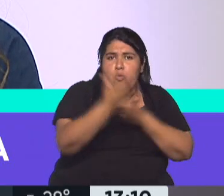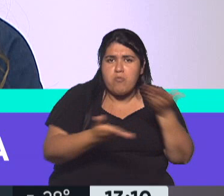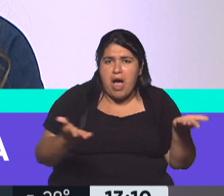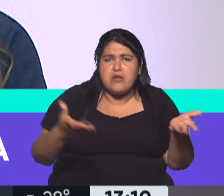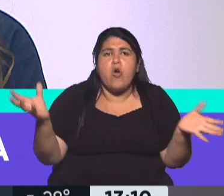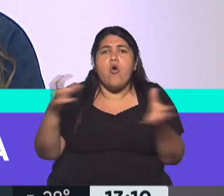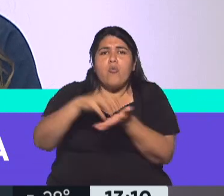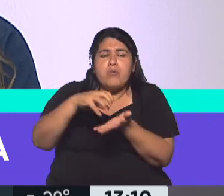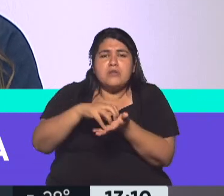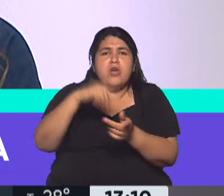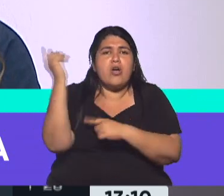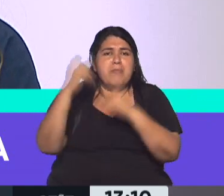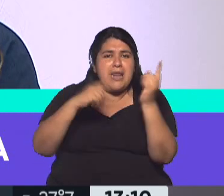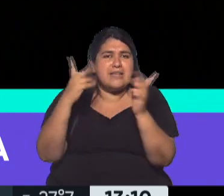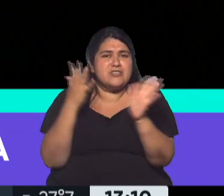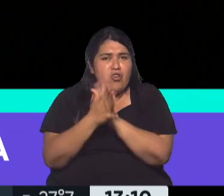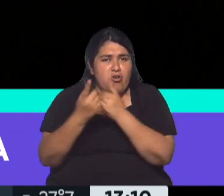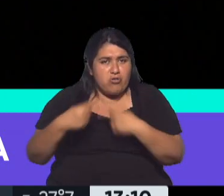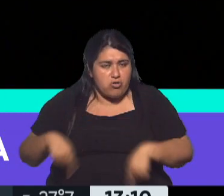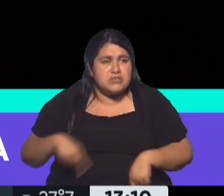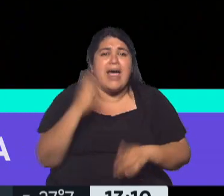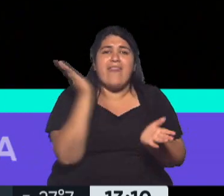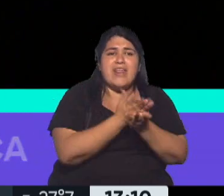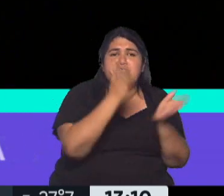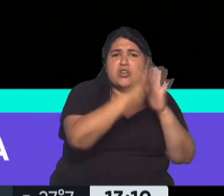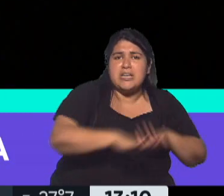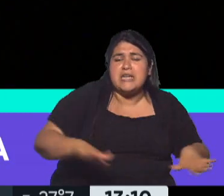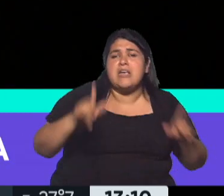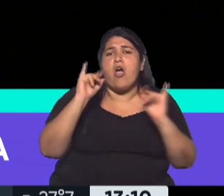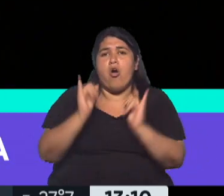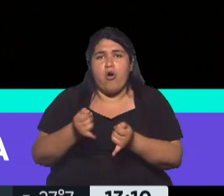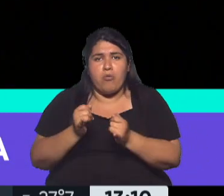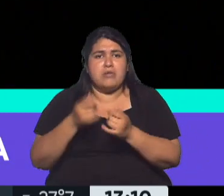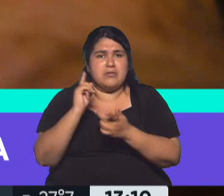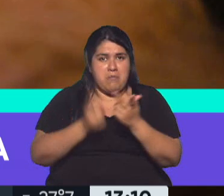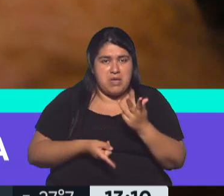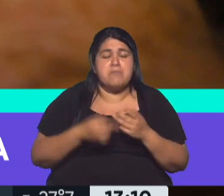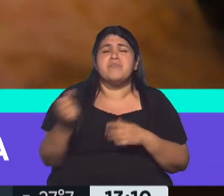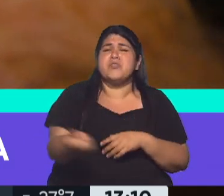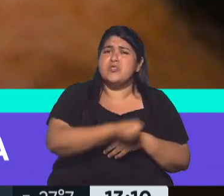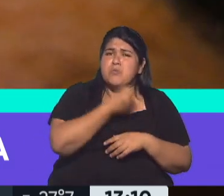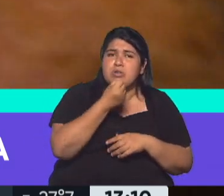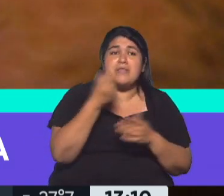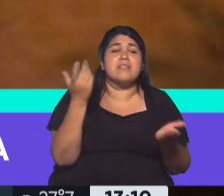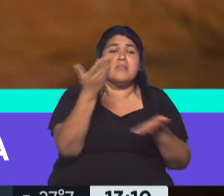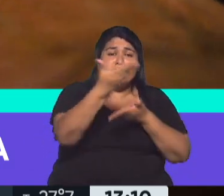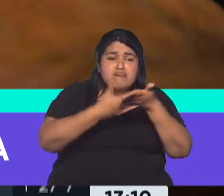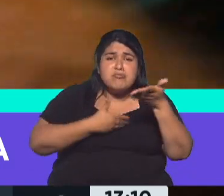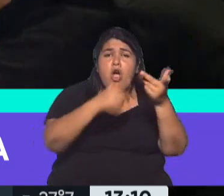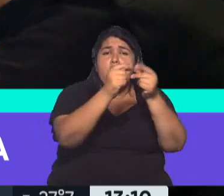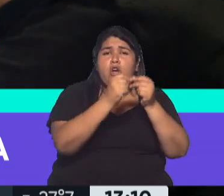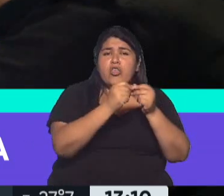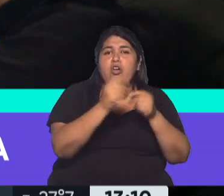de las migraciones, a saber cuáles son los derechos de niños, niñas y adolescentes, Entonces este código de ética lo que viene a traer es